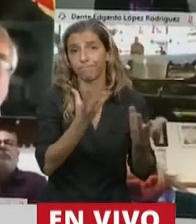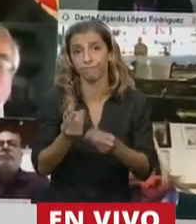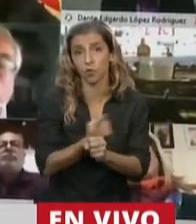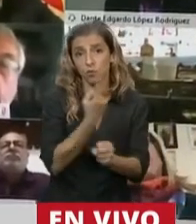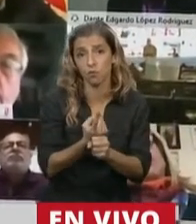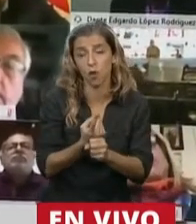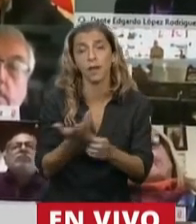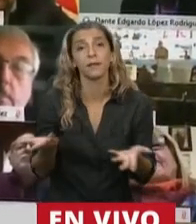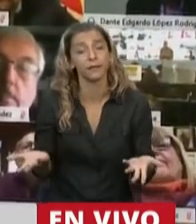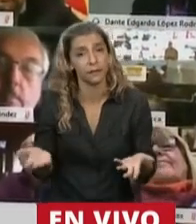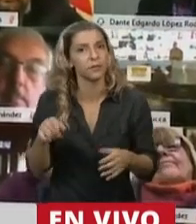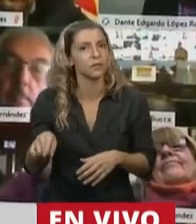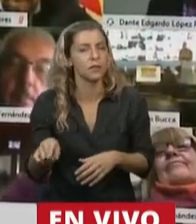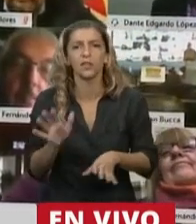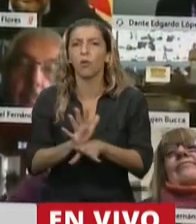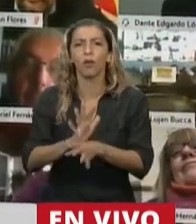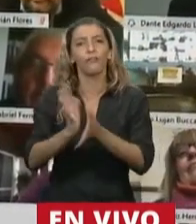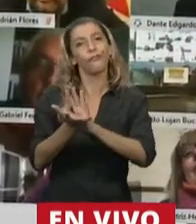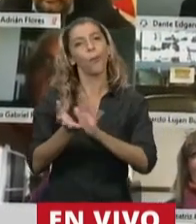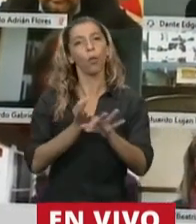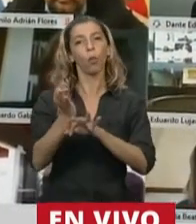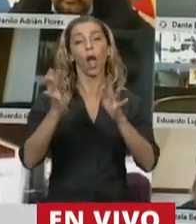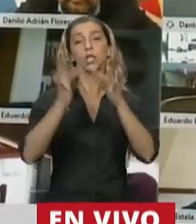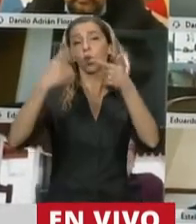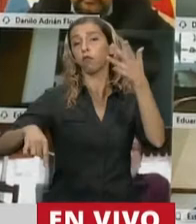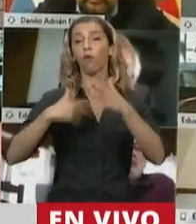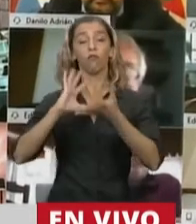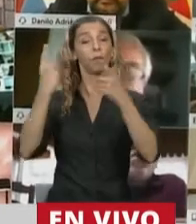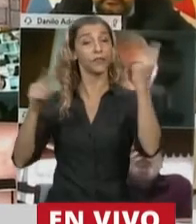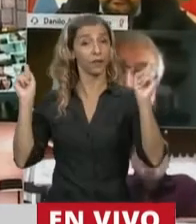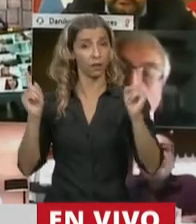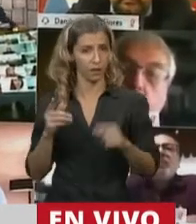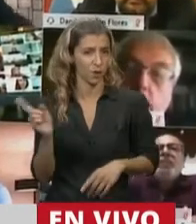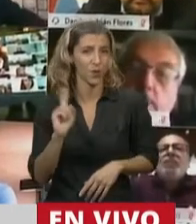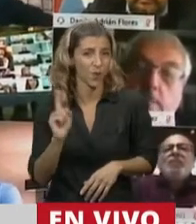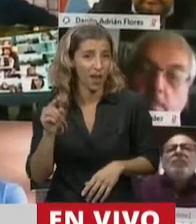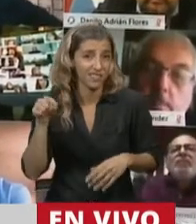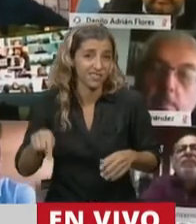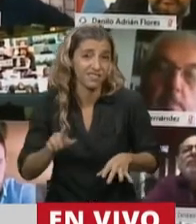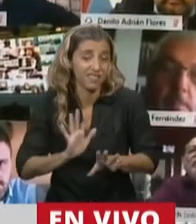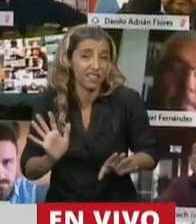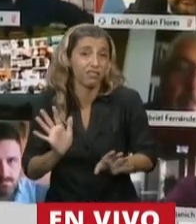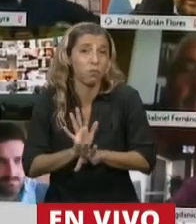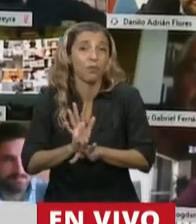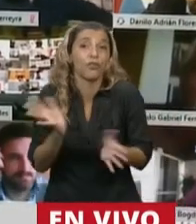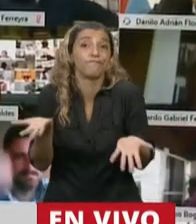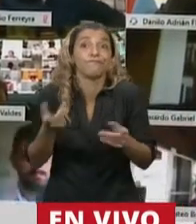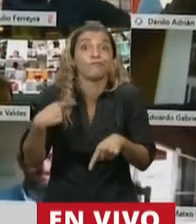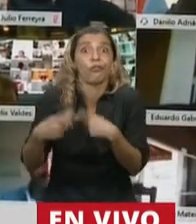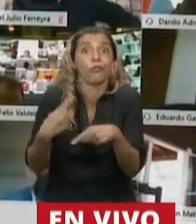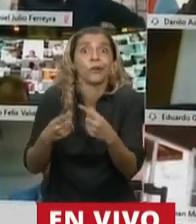recurso ante la emergencia. Y nosotros estamos legislando acá justamente para que esta desigualdad no continúe y